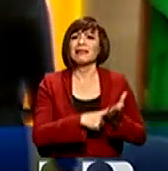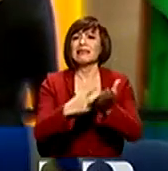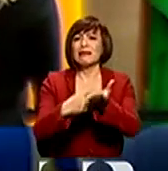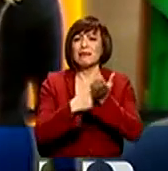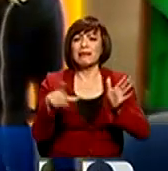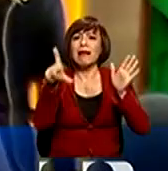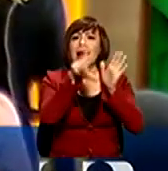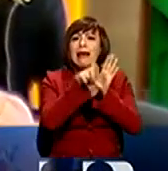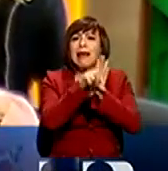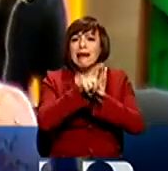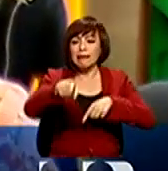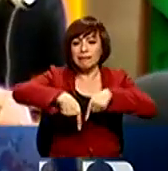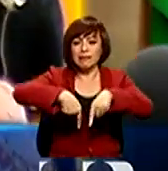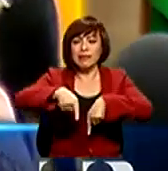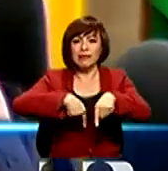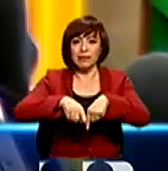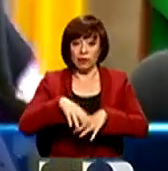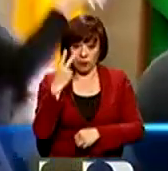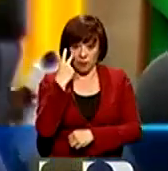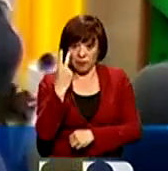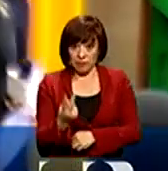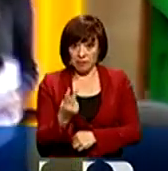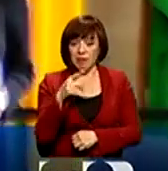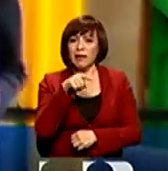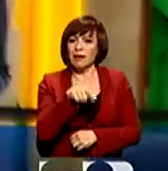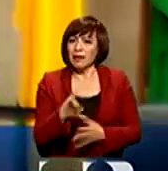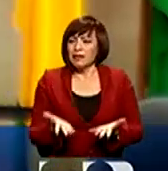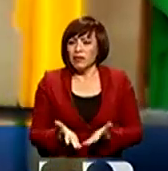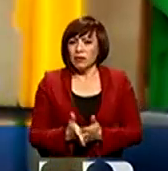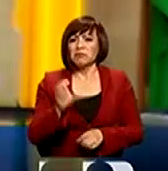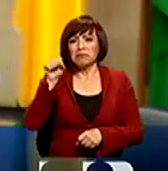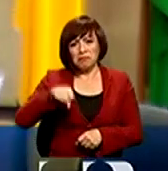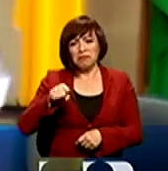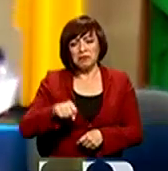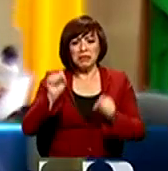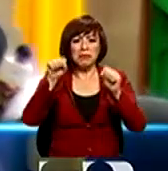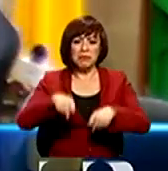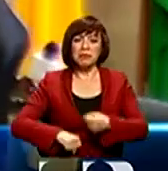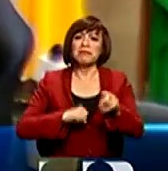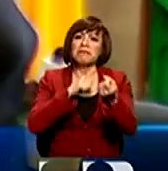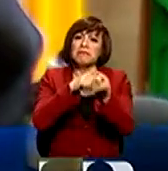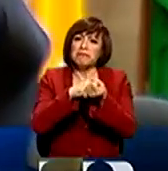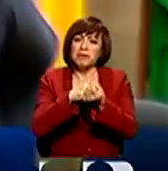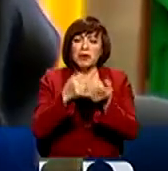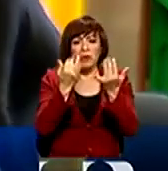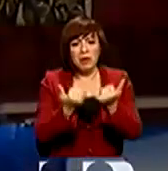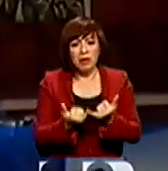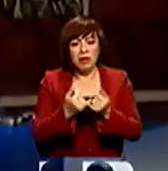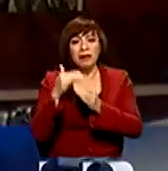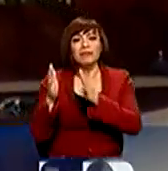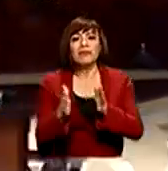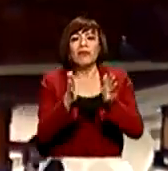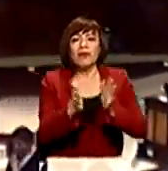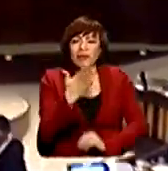tránsito. Cuando usted ve que eso tiene pues réditos electorales, usted ve cómo se está calculando el orden del día. Según